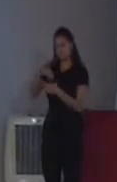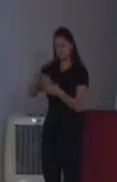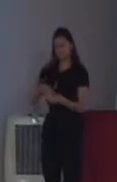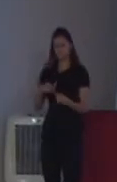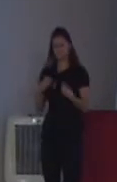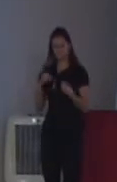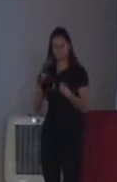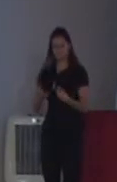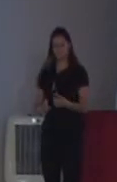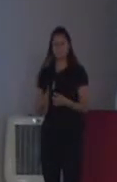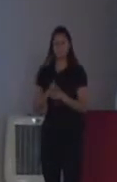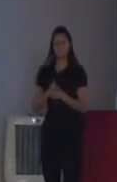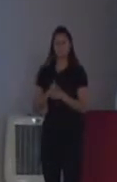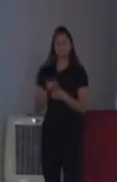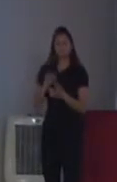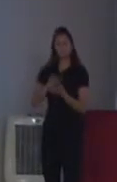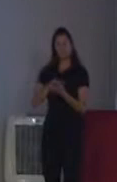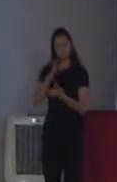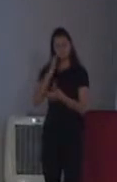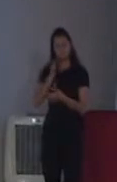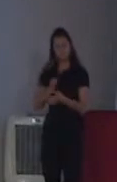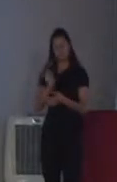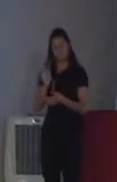que efectivamente